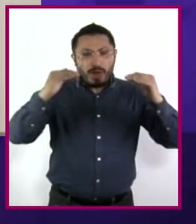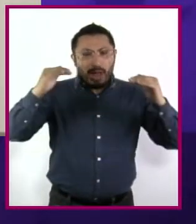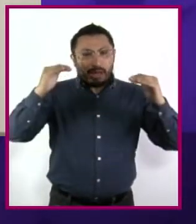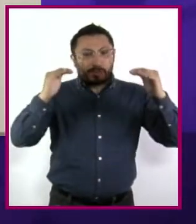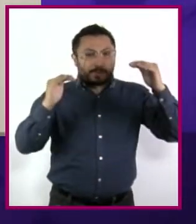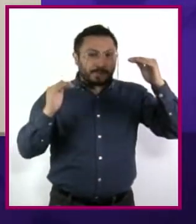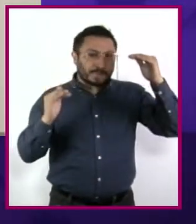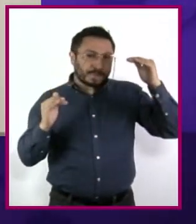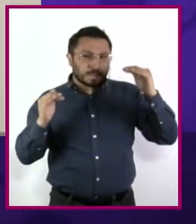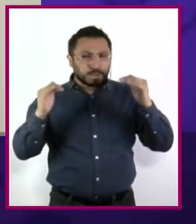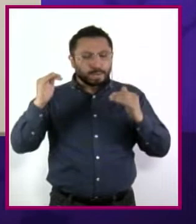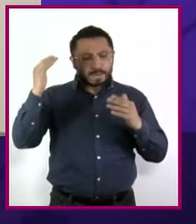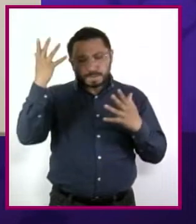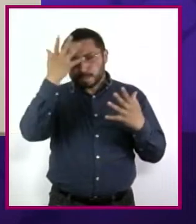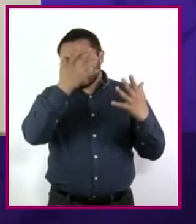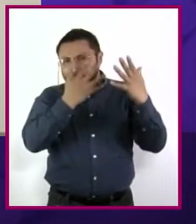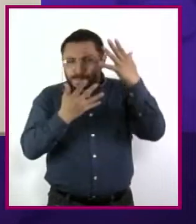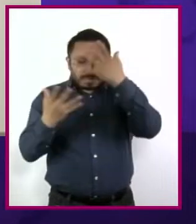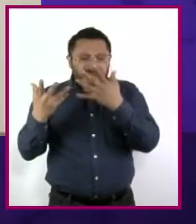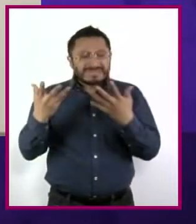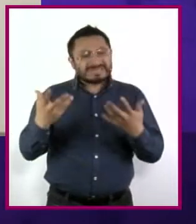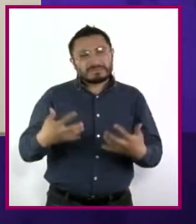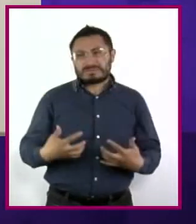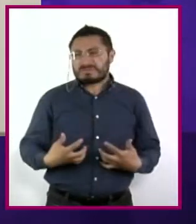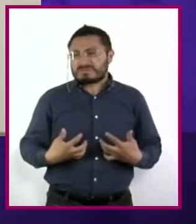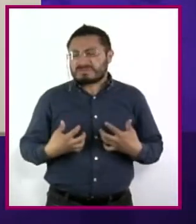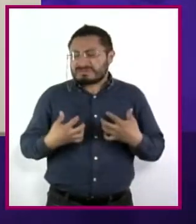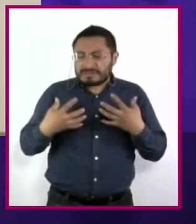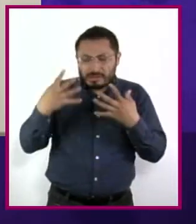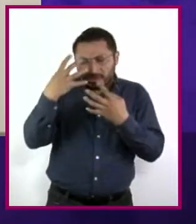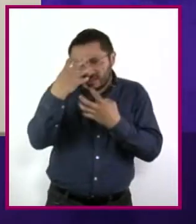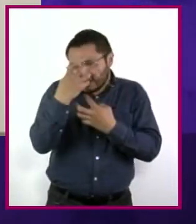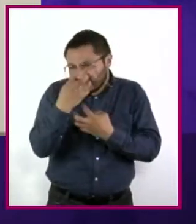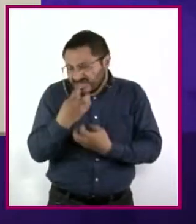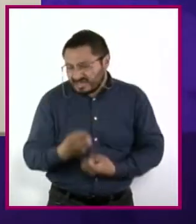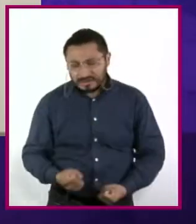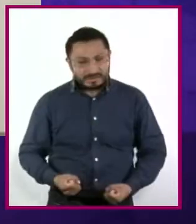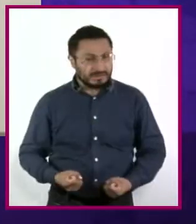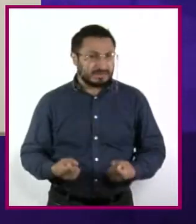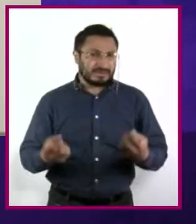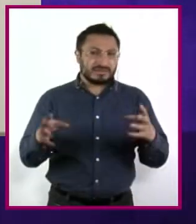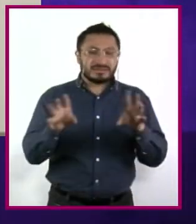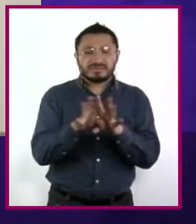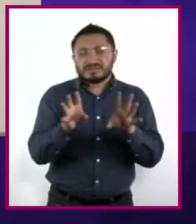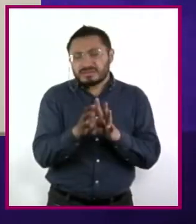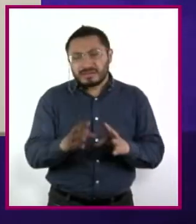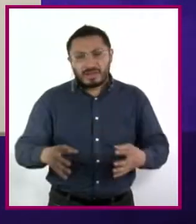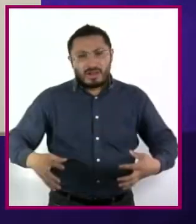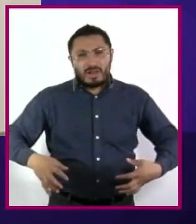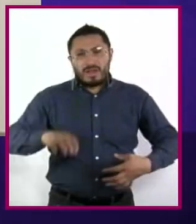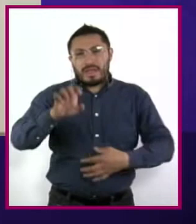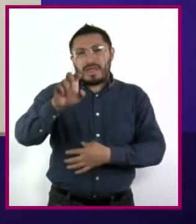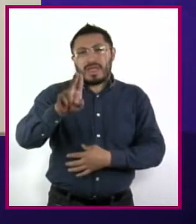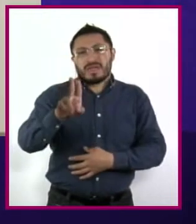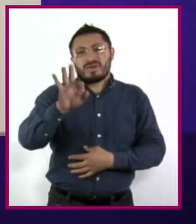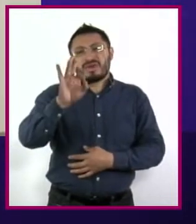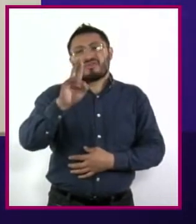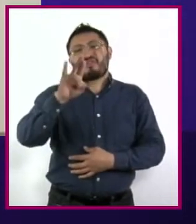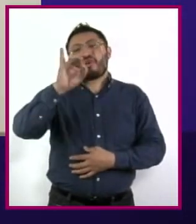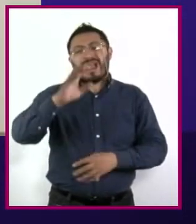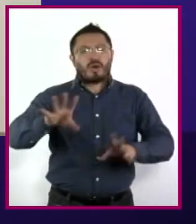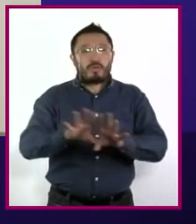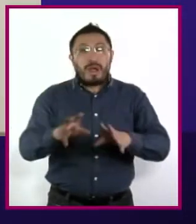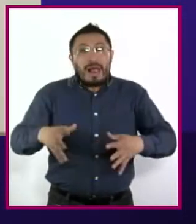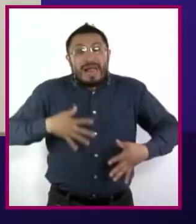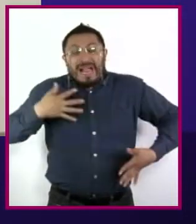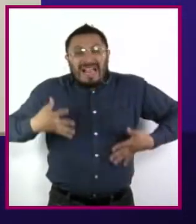cada vez estás más irritable, más nostálgico, cuando llegas a la euforia de una manera descontrolada,